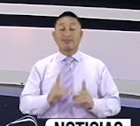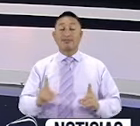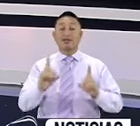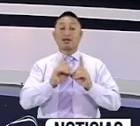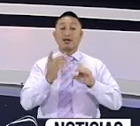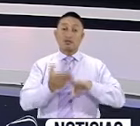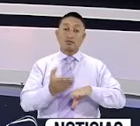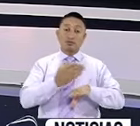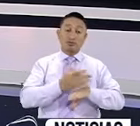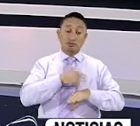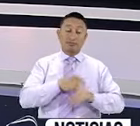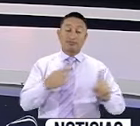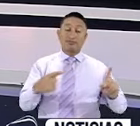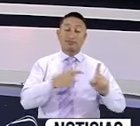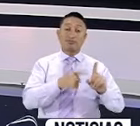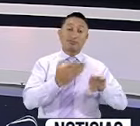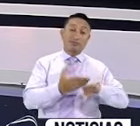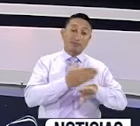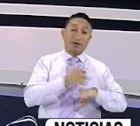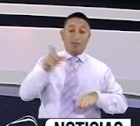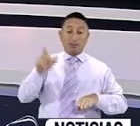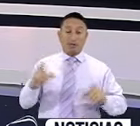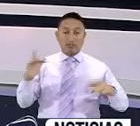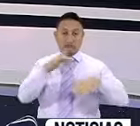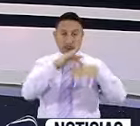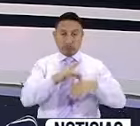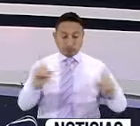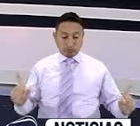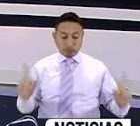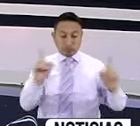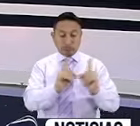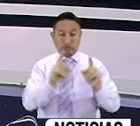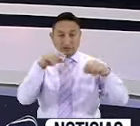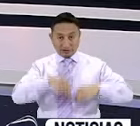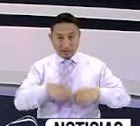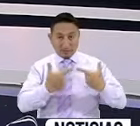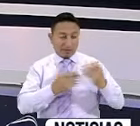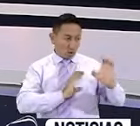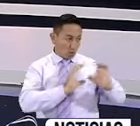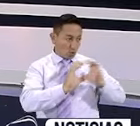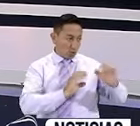víctima fue citada por su verdugo, quien tras tener una conversación le disparó.